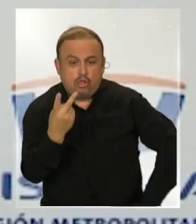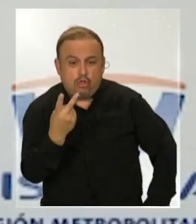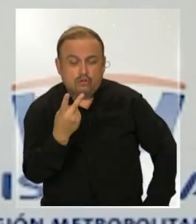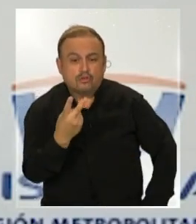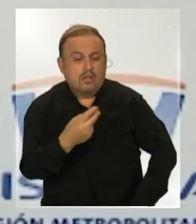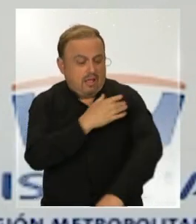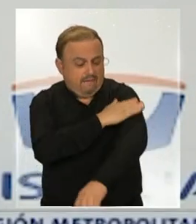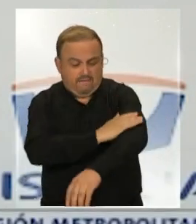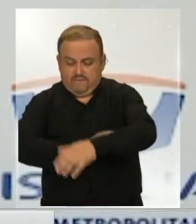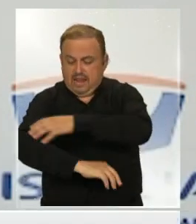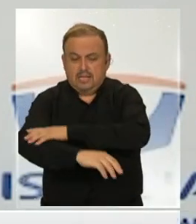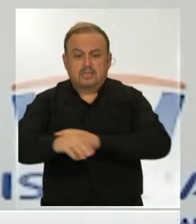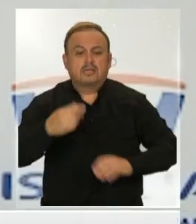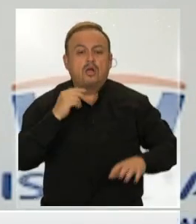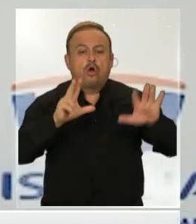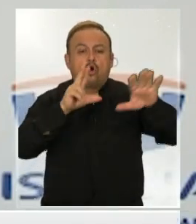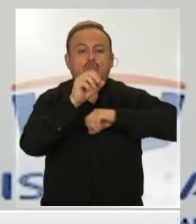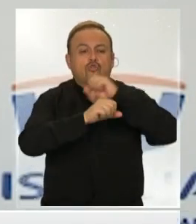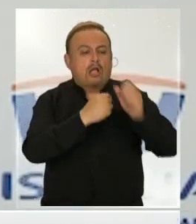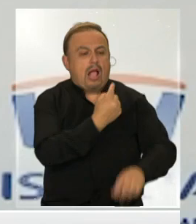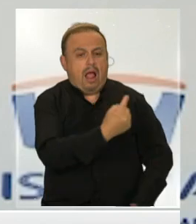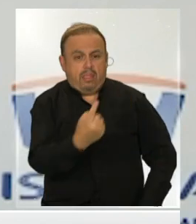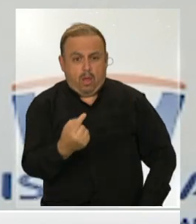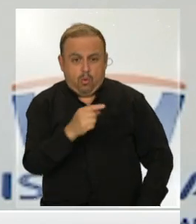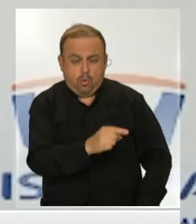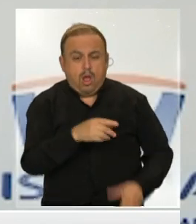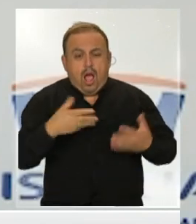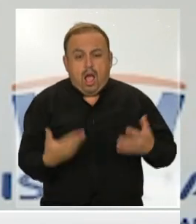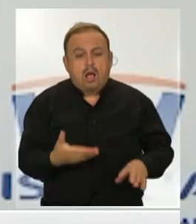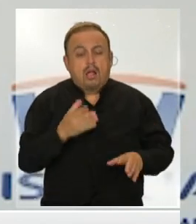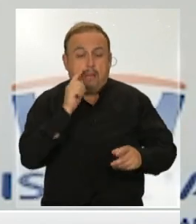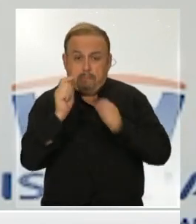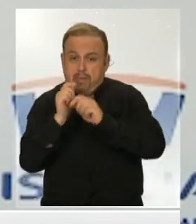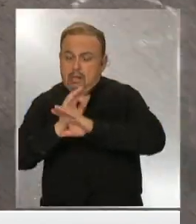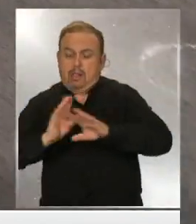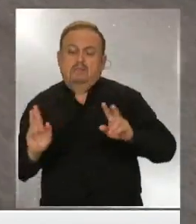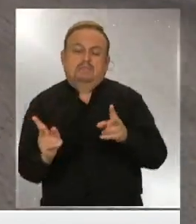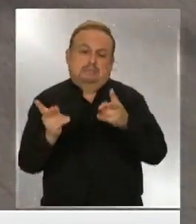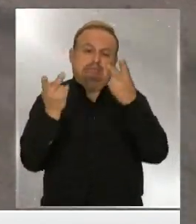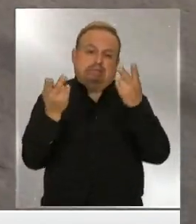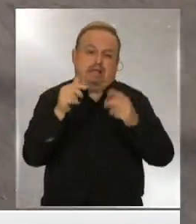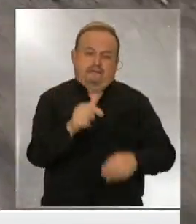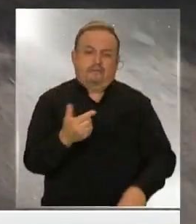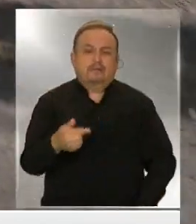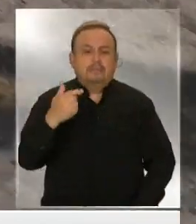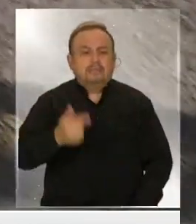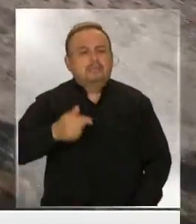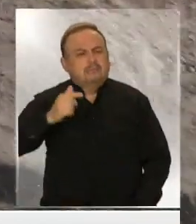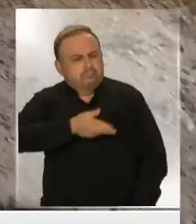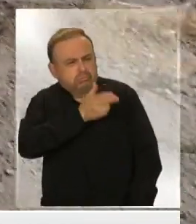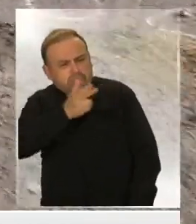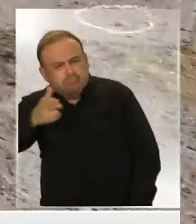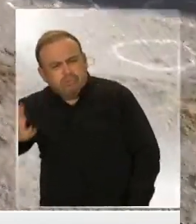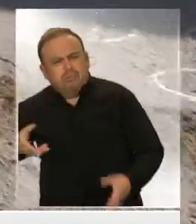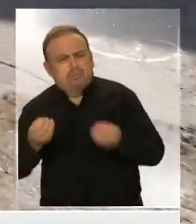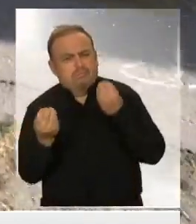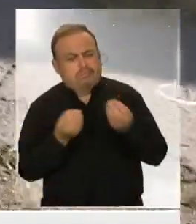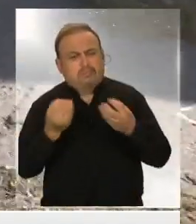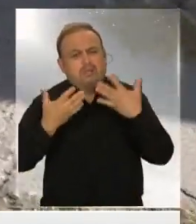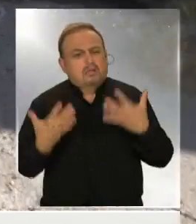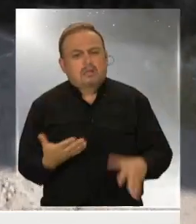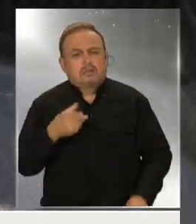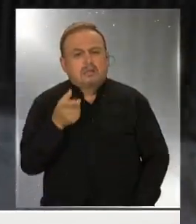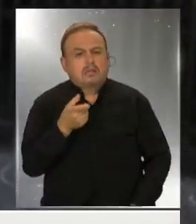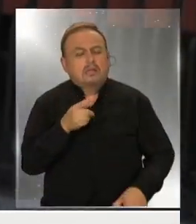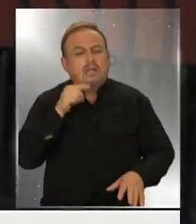2 niños, ambos de 8 años de edad, los que se encuentran fuera de riesgo vital. Tiroteos que ponen otra vez sobre la mesa la discusión